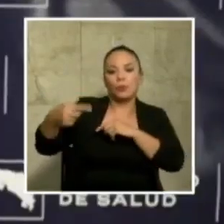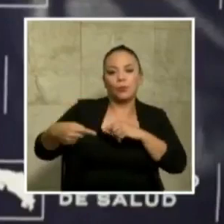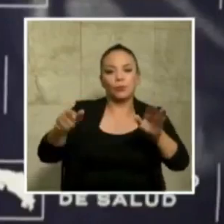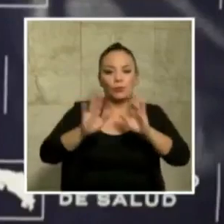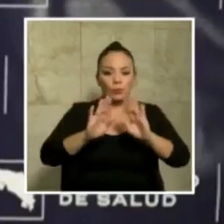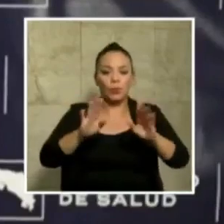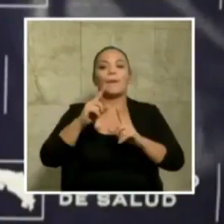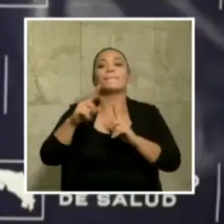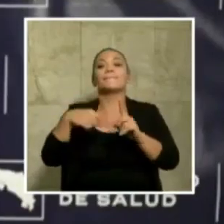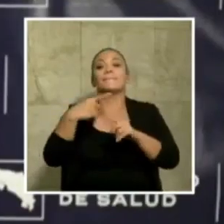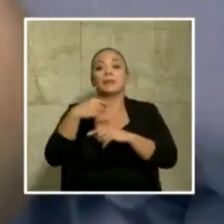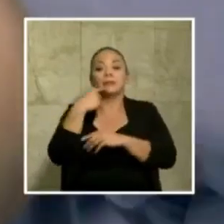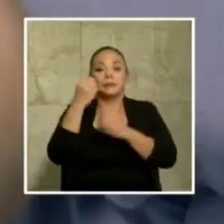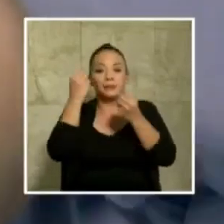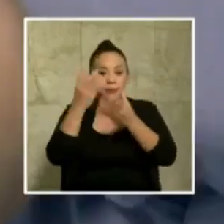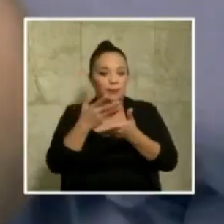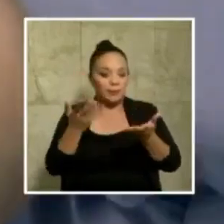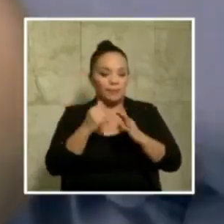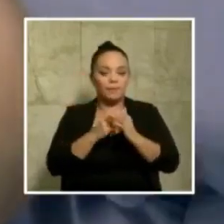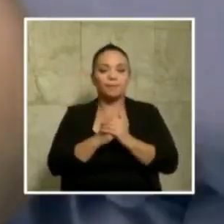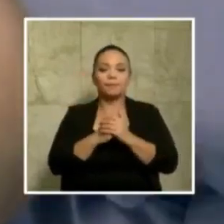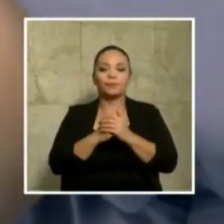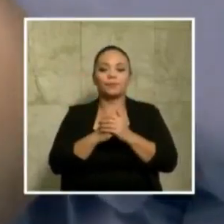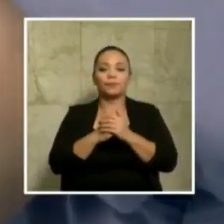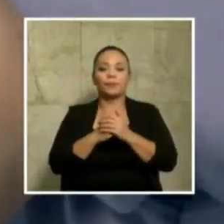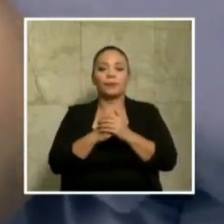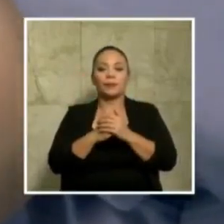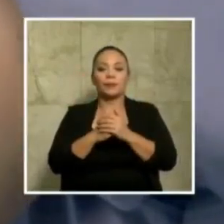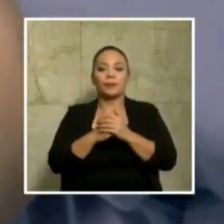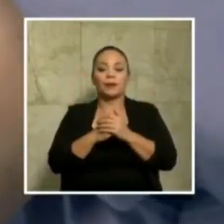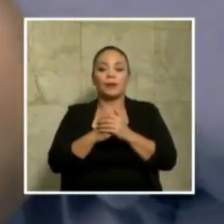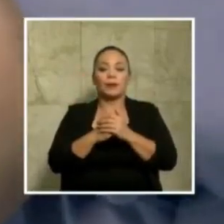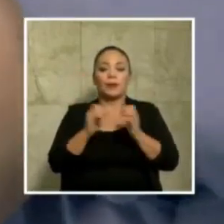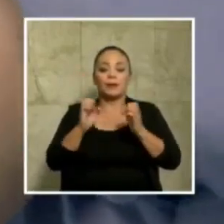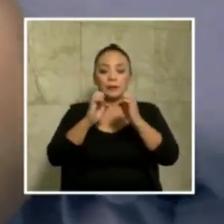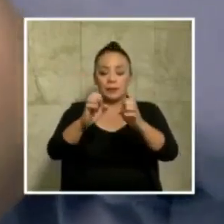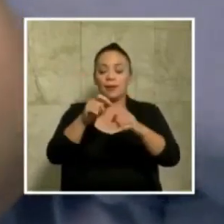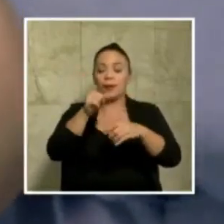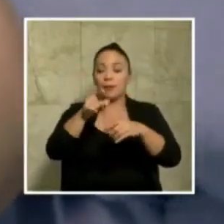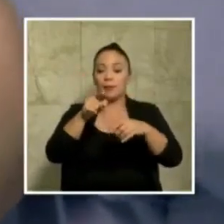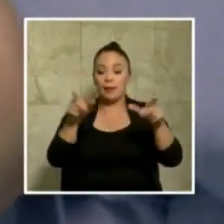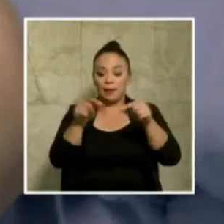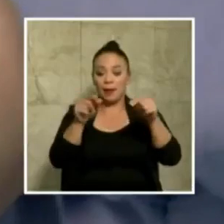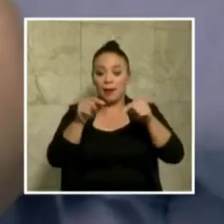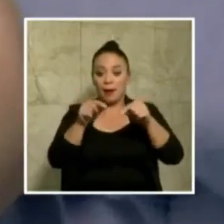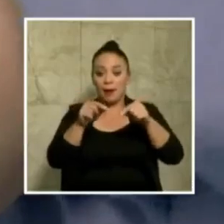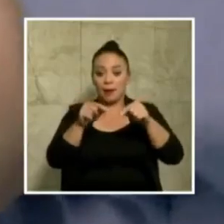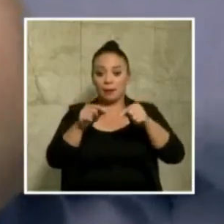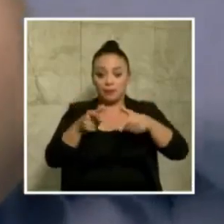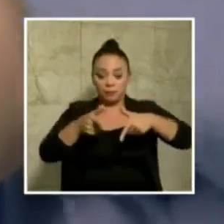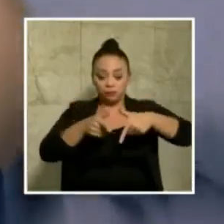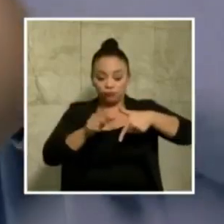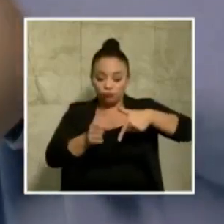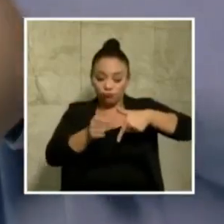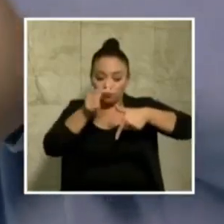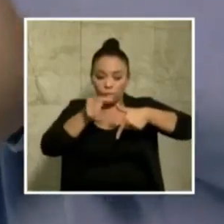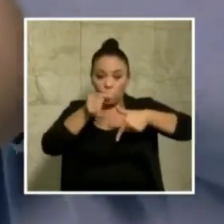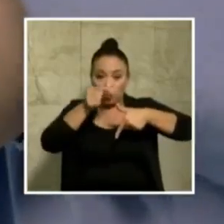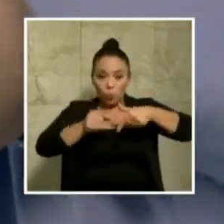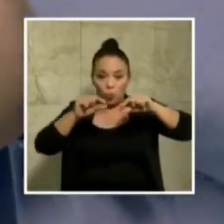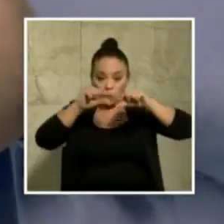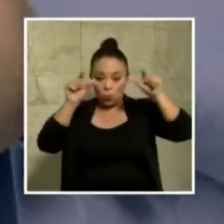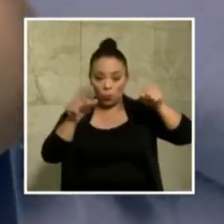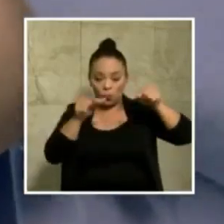además mencionarles que, alineado a la estrategia de eliminación de cáncer cervicuterino por parte de la Organización Mundial de la Salud, se les recuerda